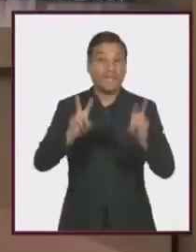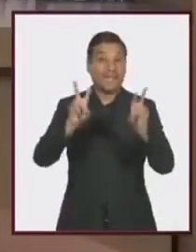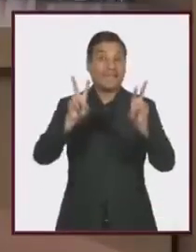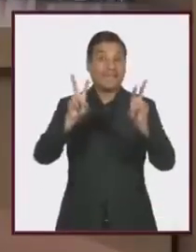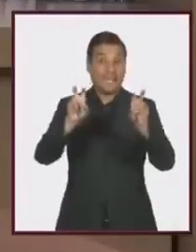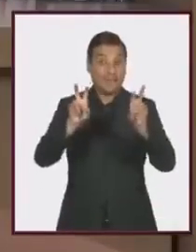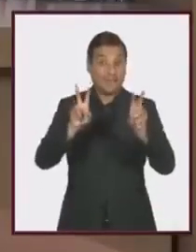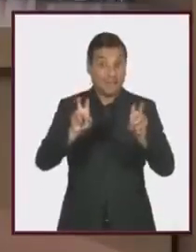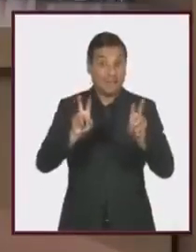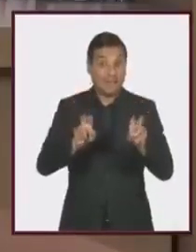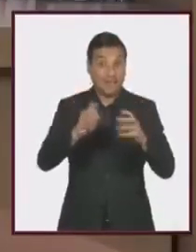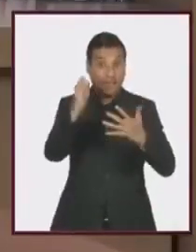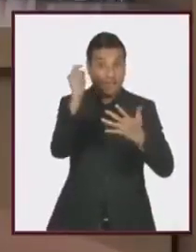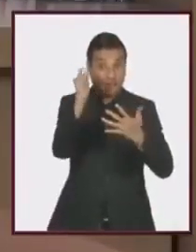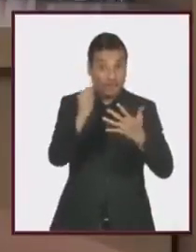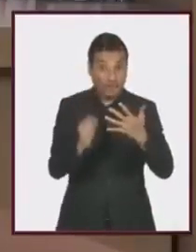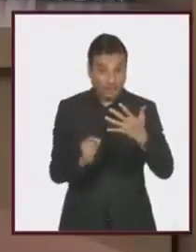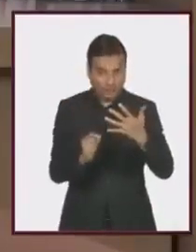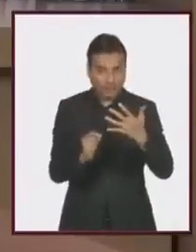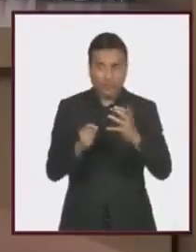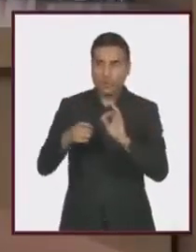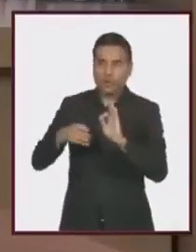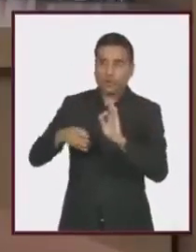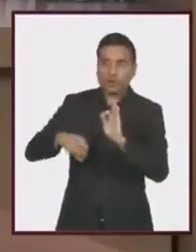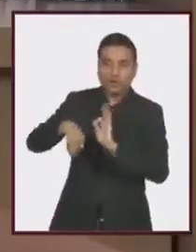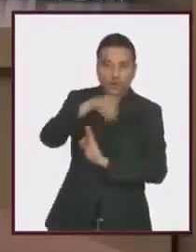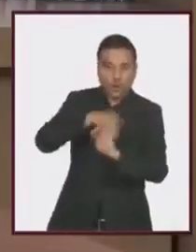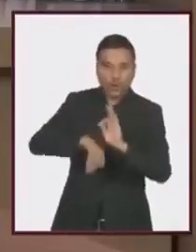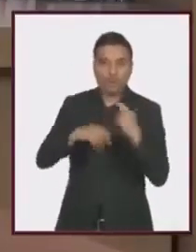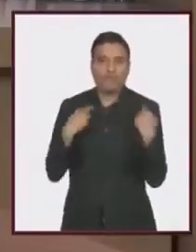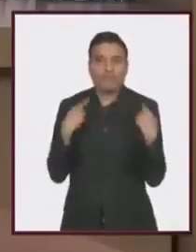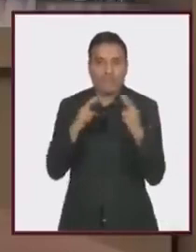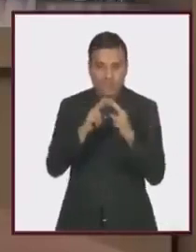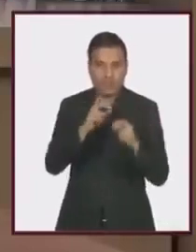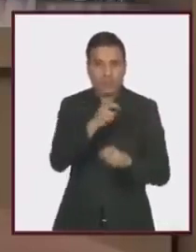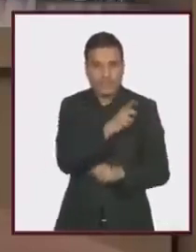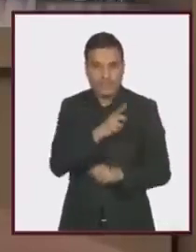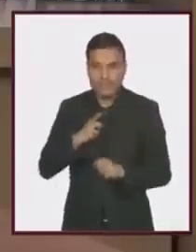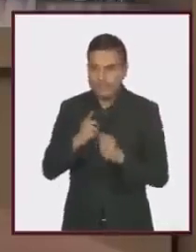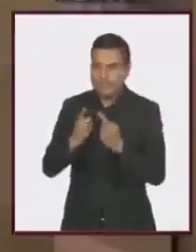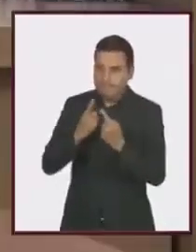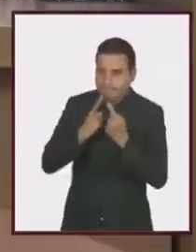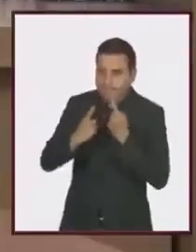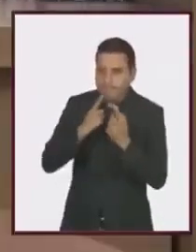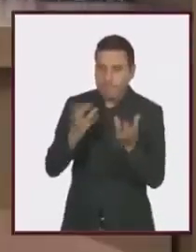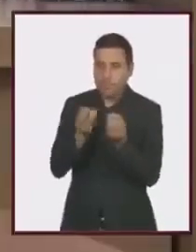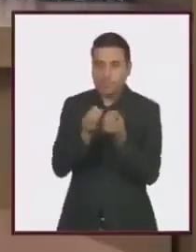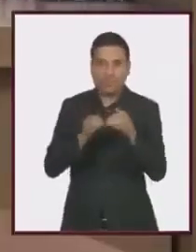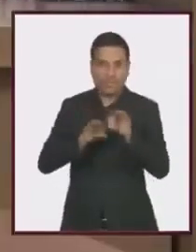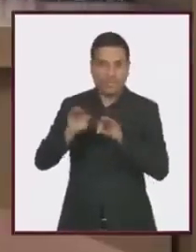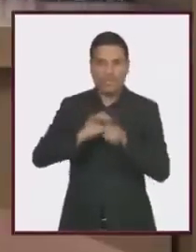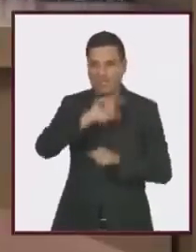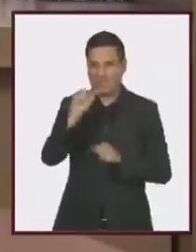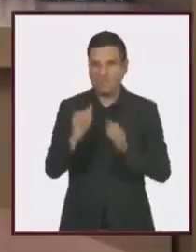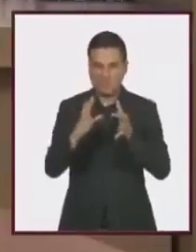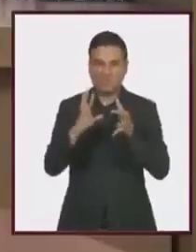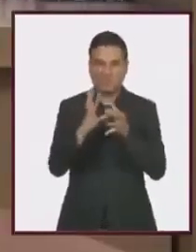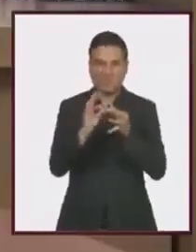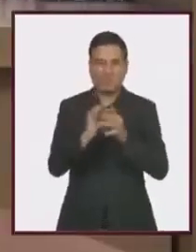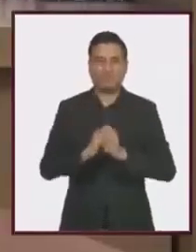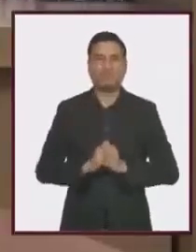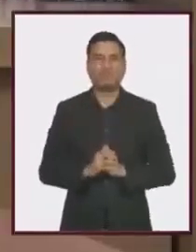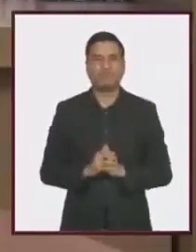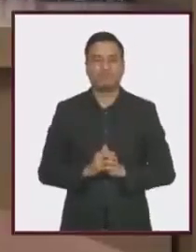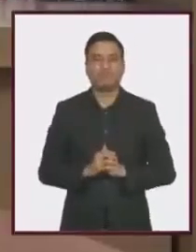un trabajo interdisciplinario, como voy a tratar de explicarlo más adelante. En muchas de las presentaciones que se